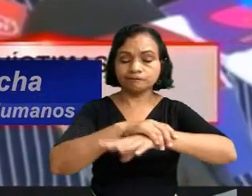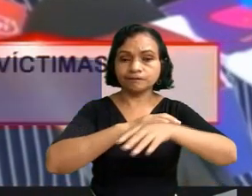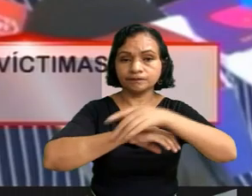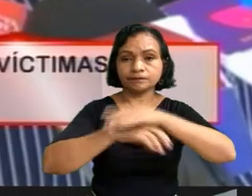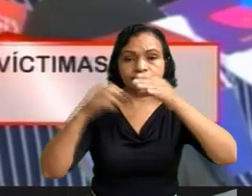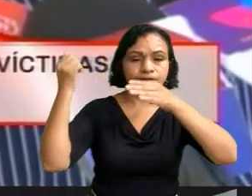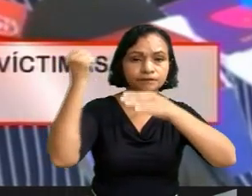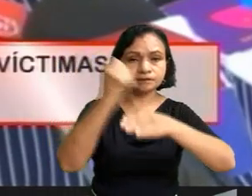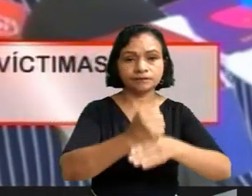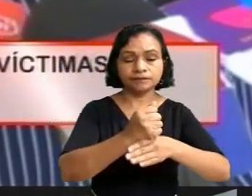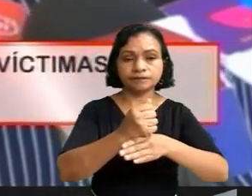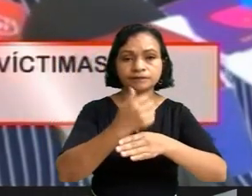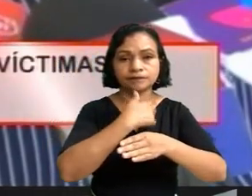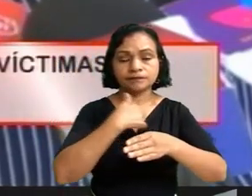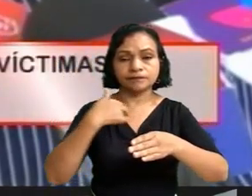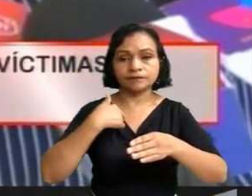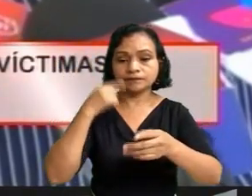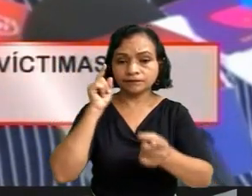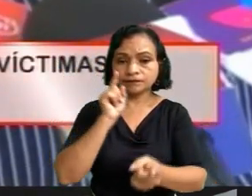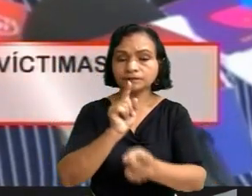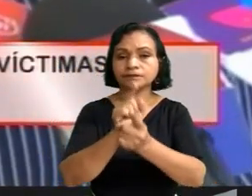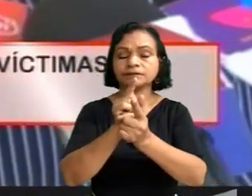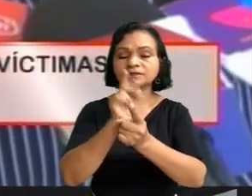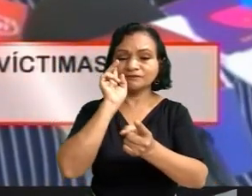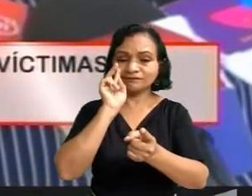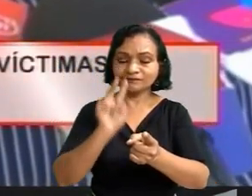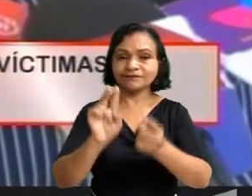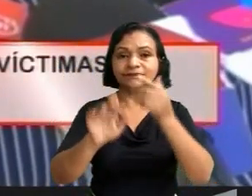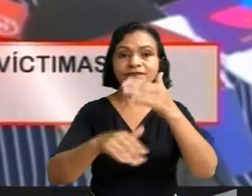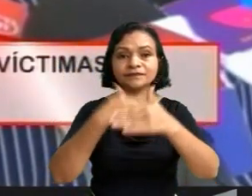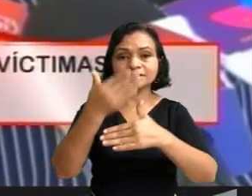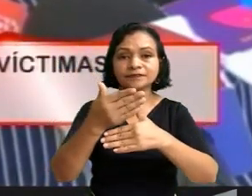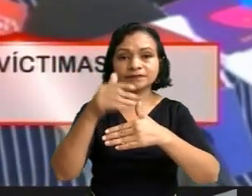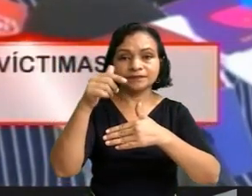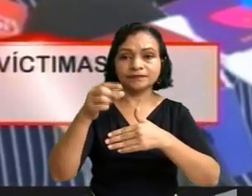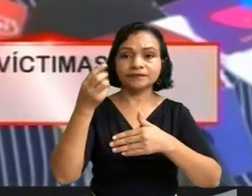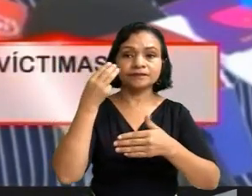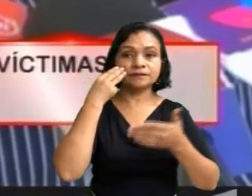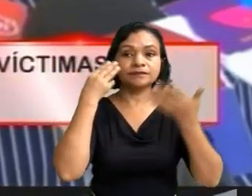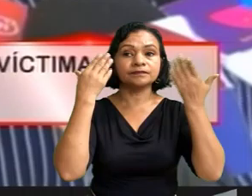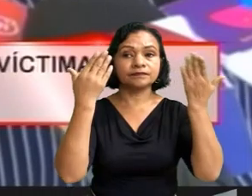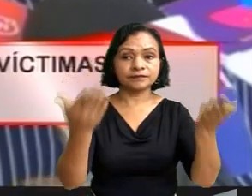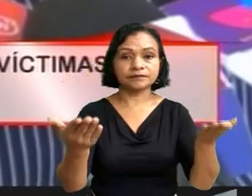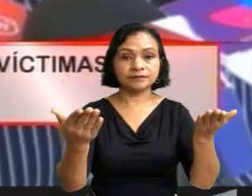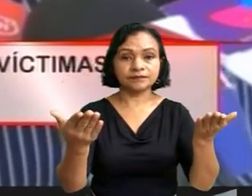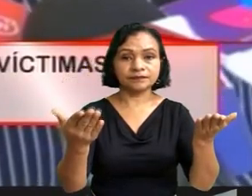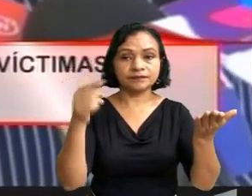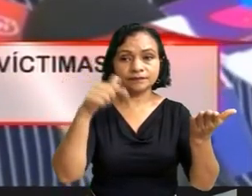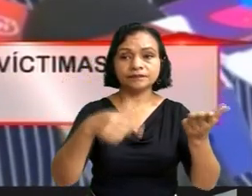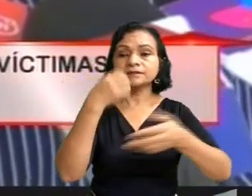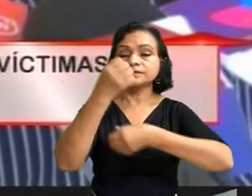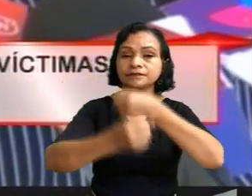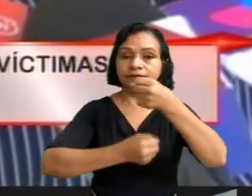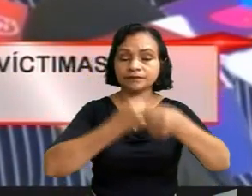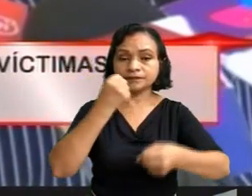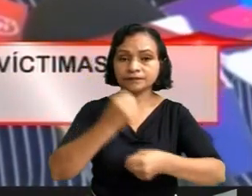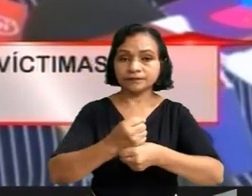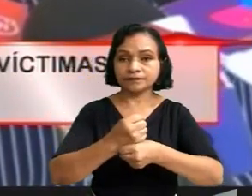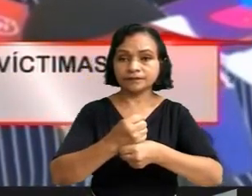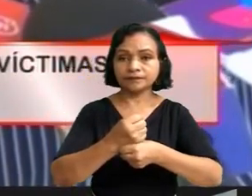y su reto de encontrado identificado a finales del mes de mayo de este año el año en